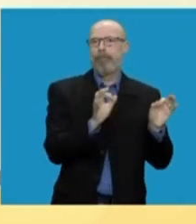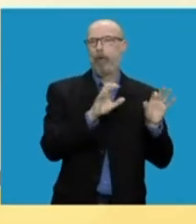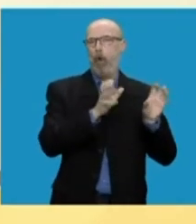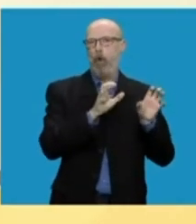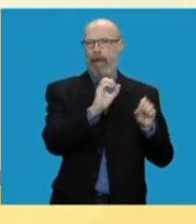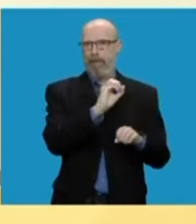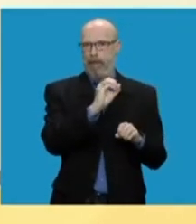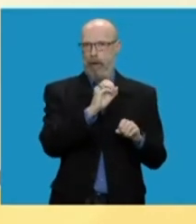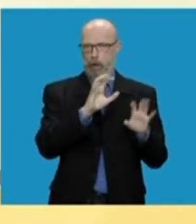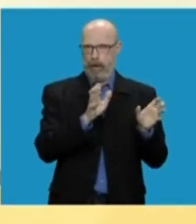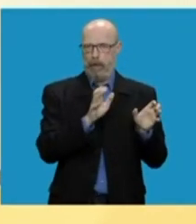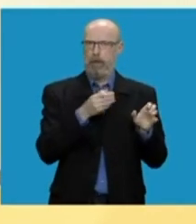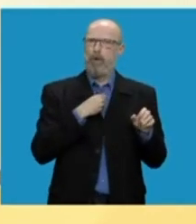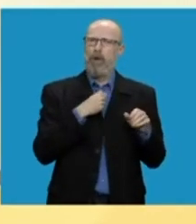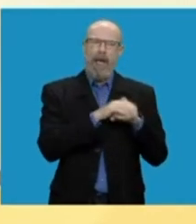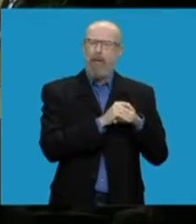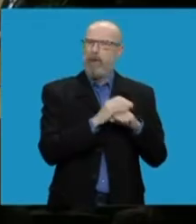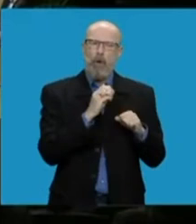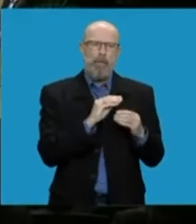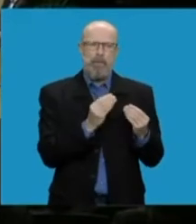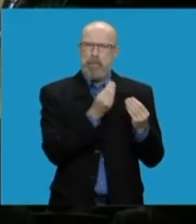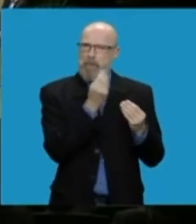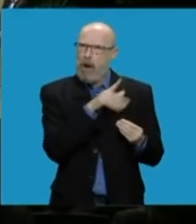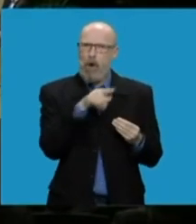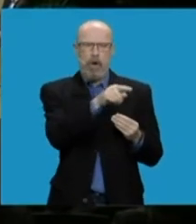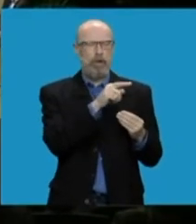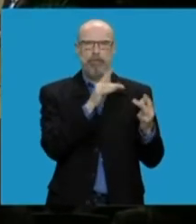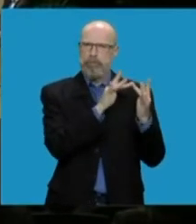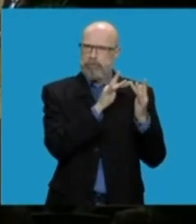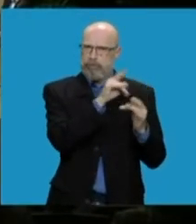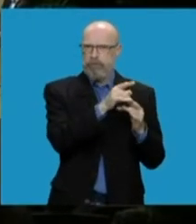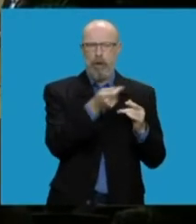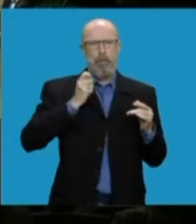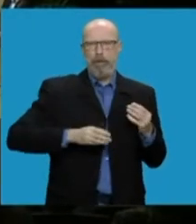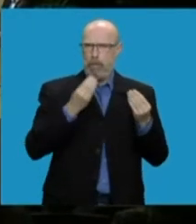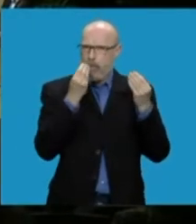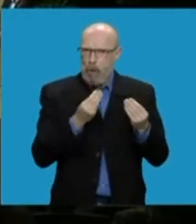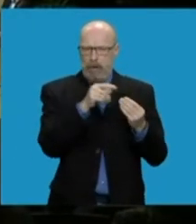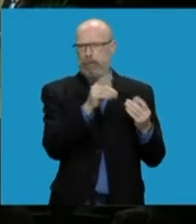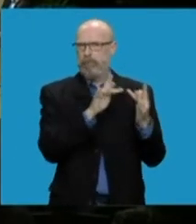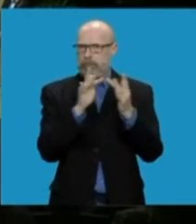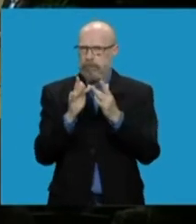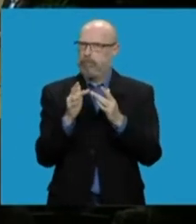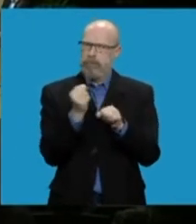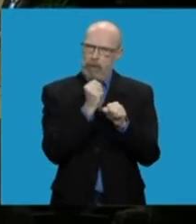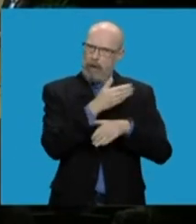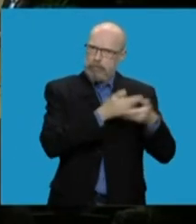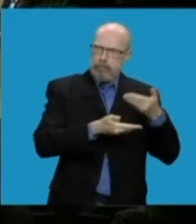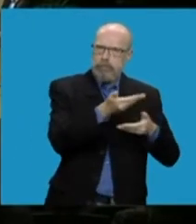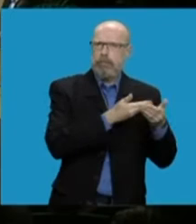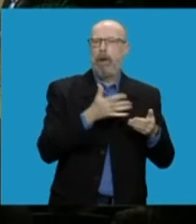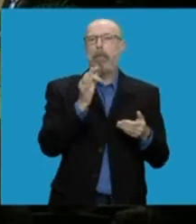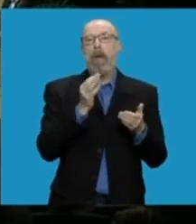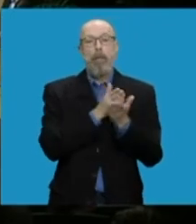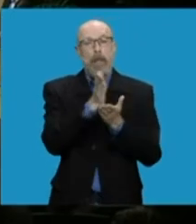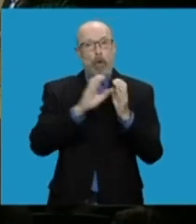he conocido a mis mejores amigos, he trabajado con los mejores profesionales, junto con el resto de medios de comunicación también, porque hemos estado